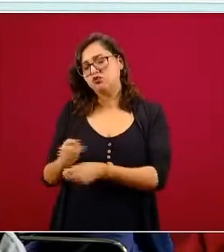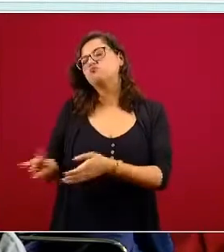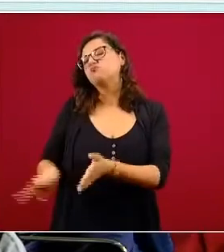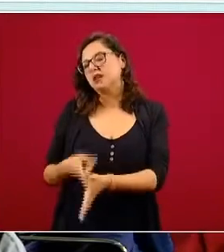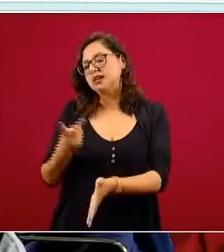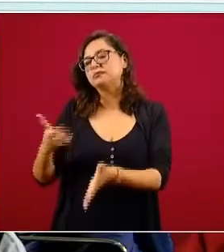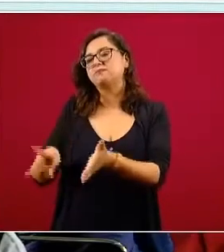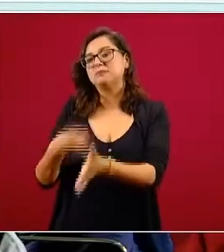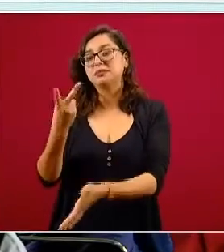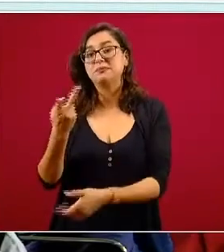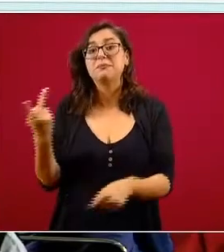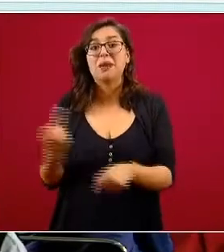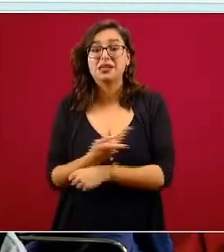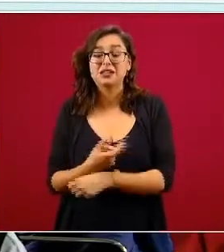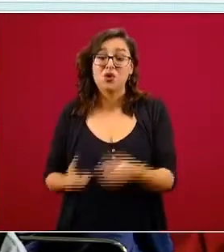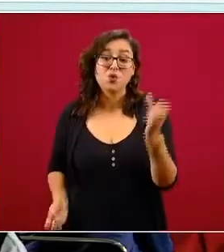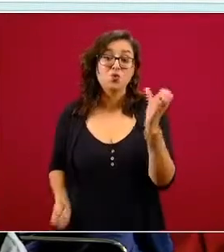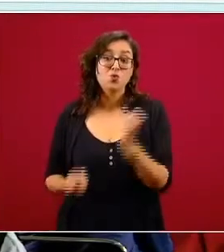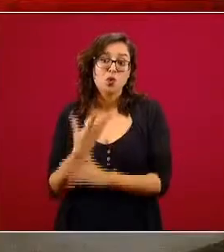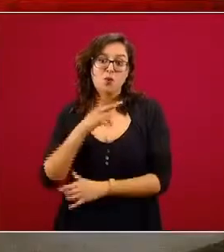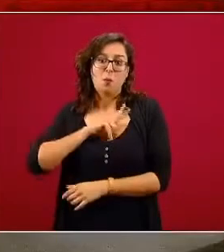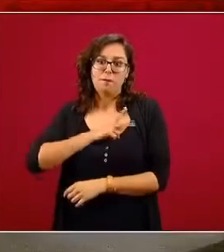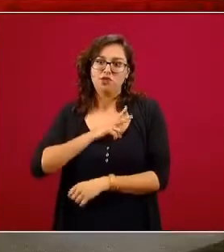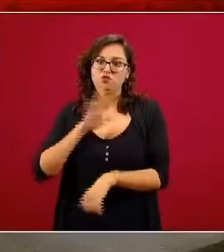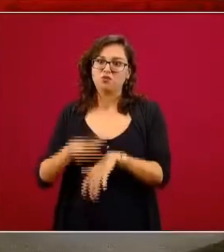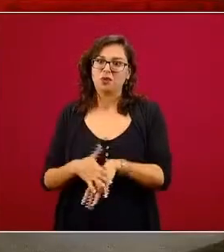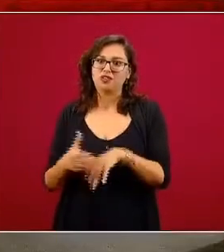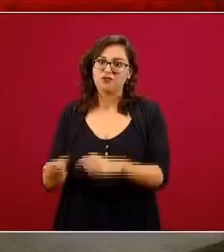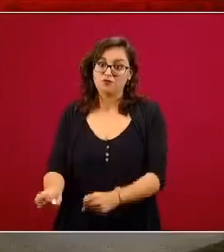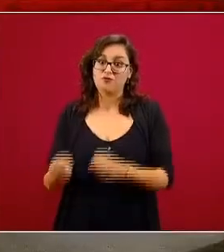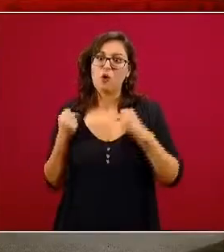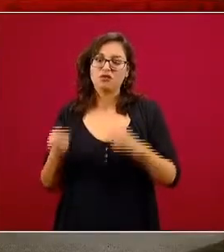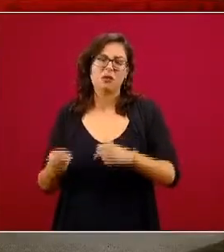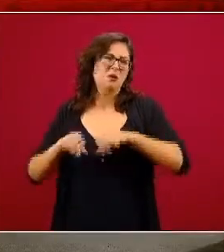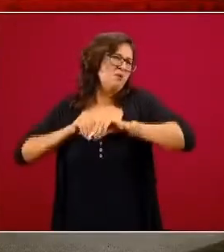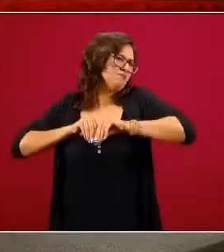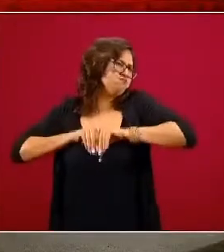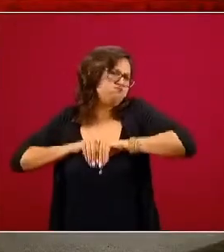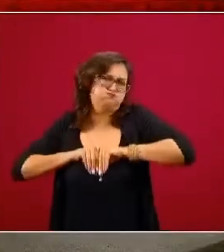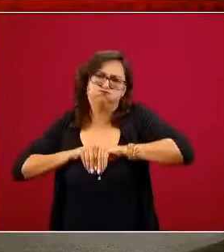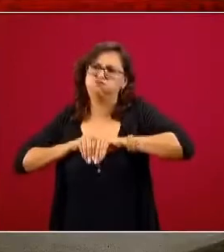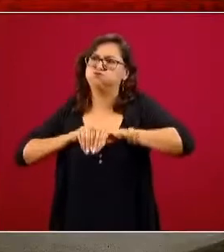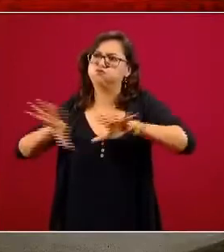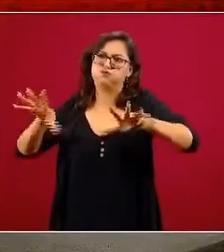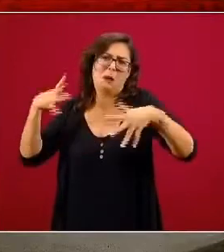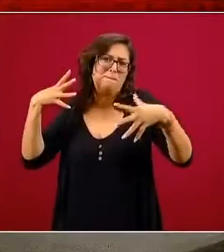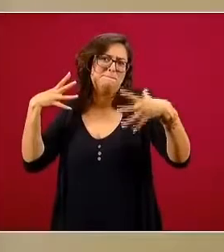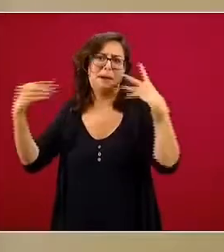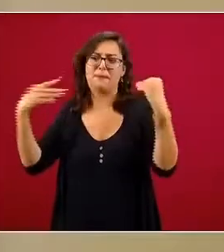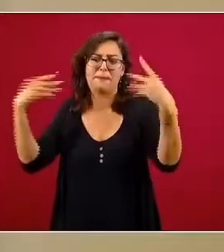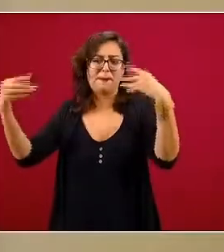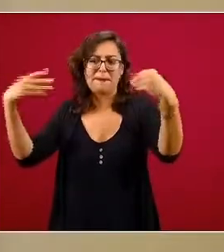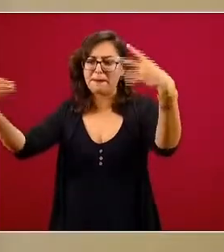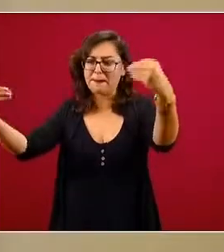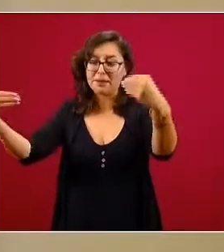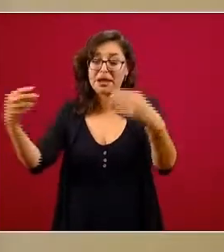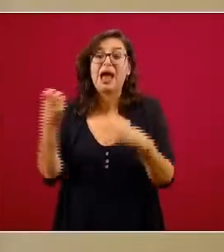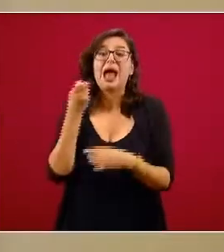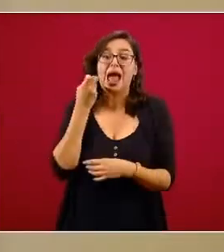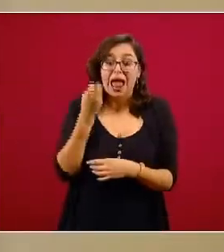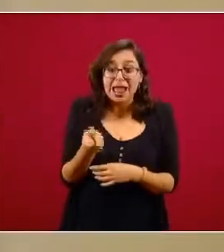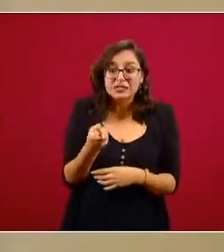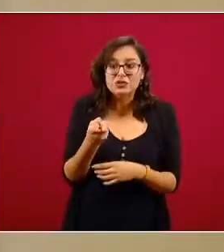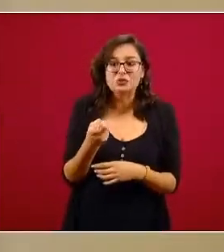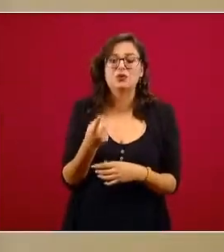surgen nuevos tipos de virus con un potencial pandémico. Y así es como surgen las